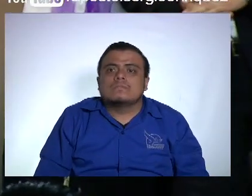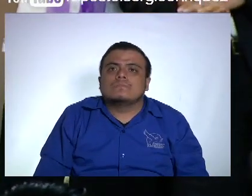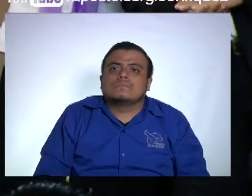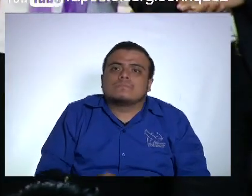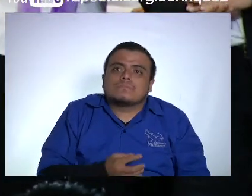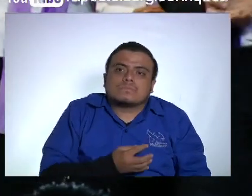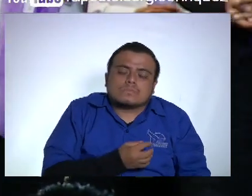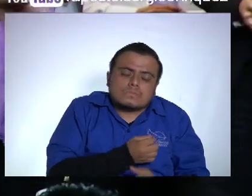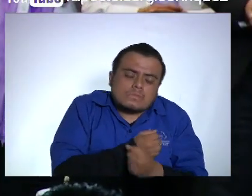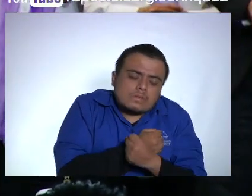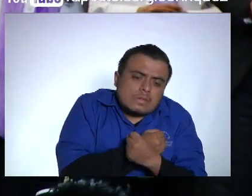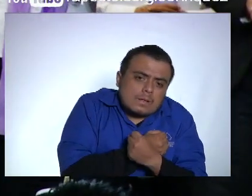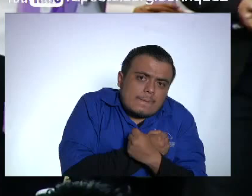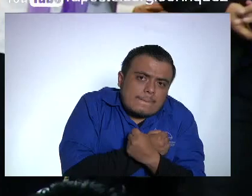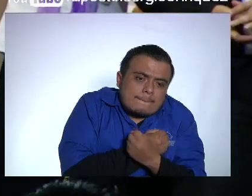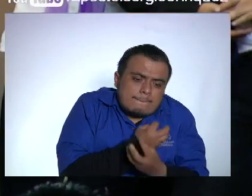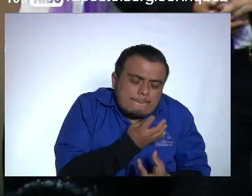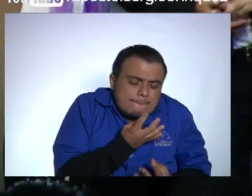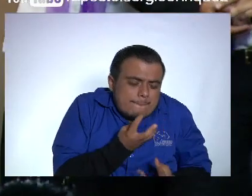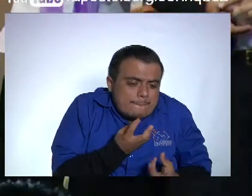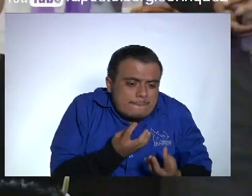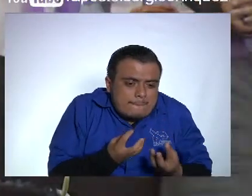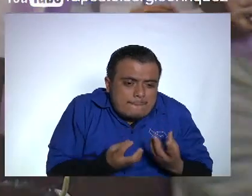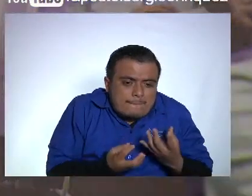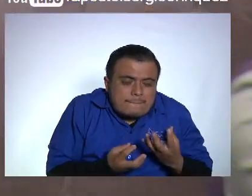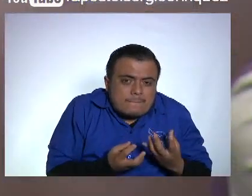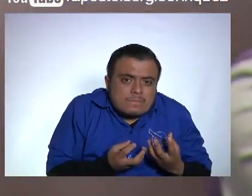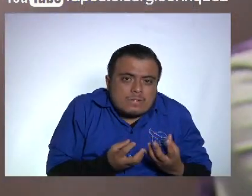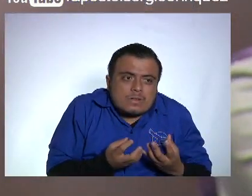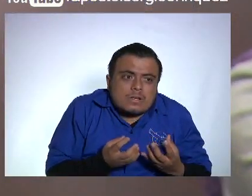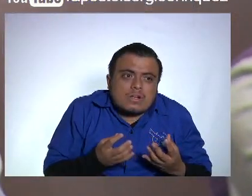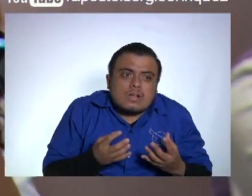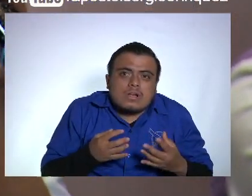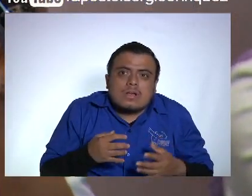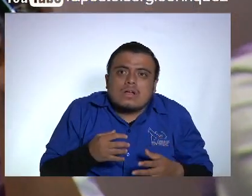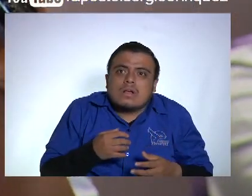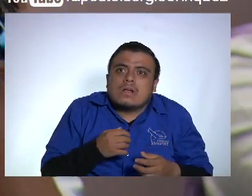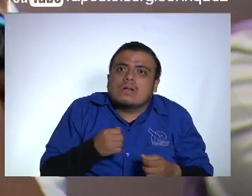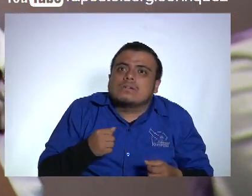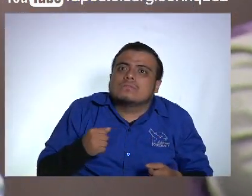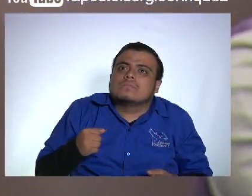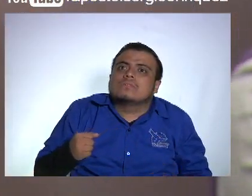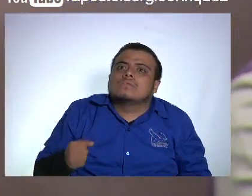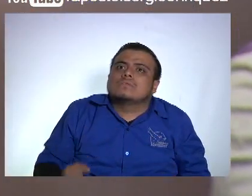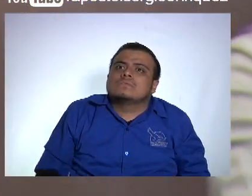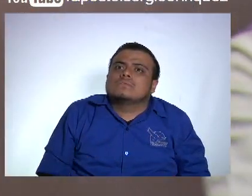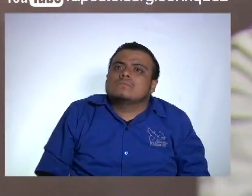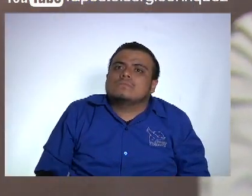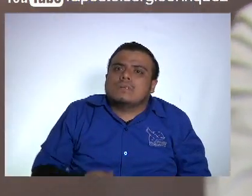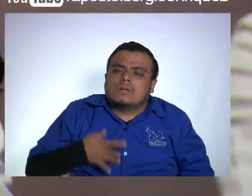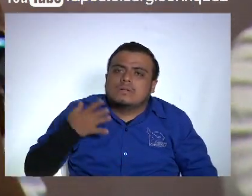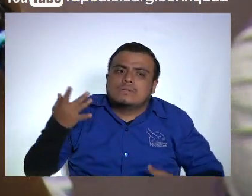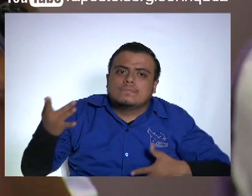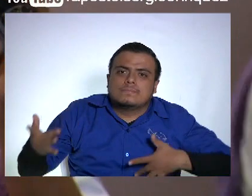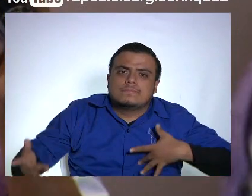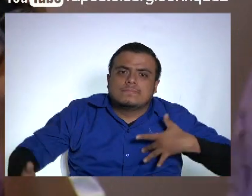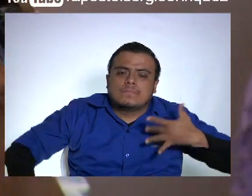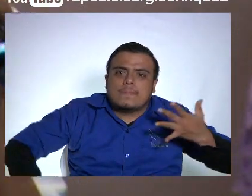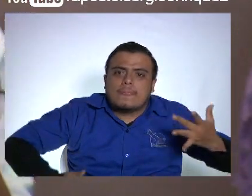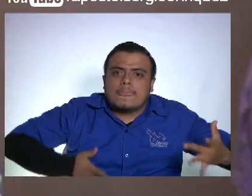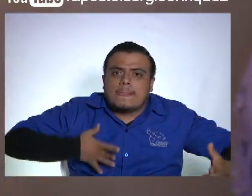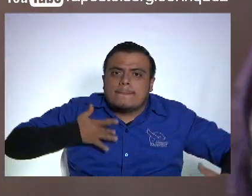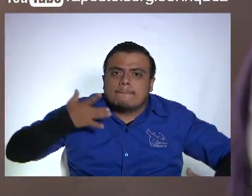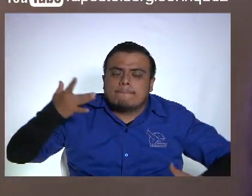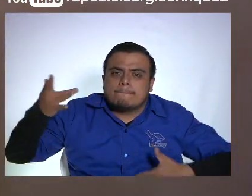rey. Quiero responder a tu amor que me encendió